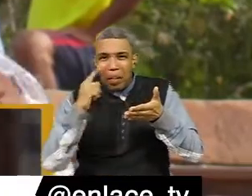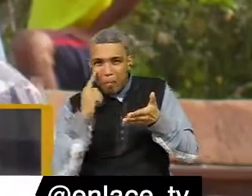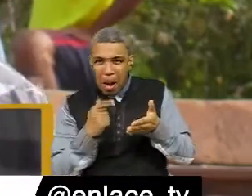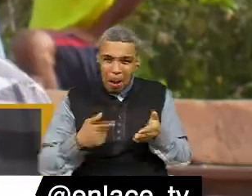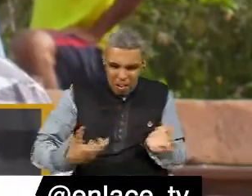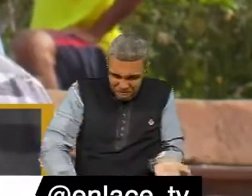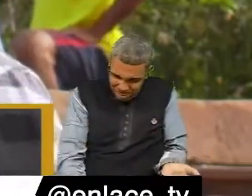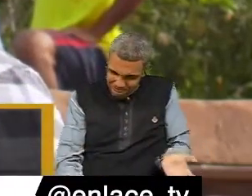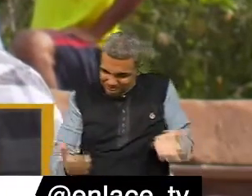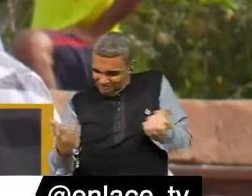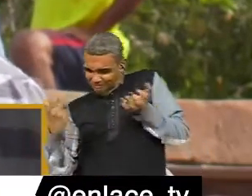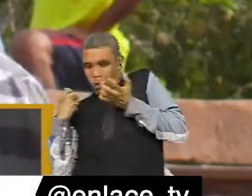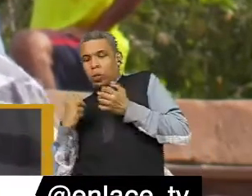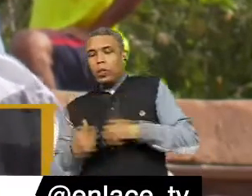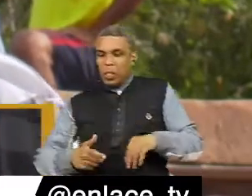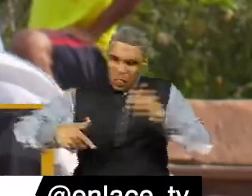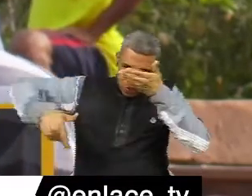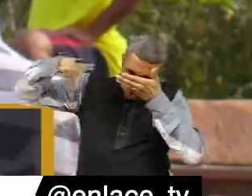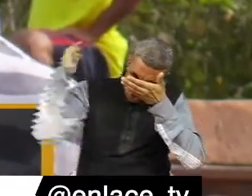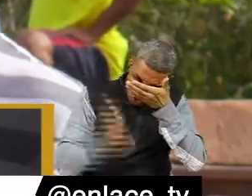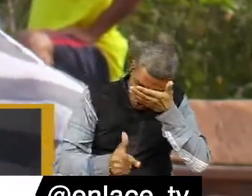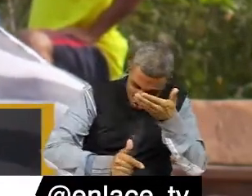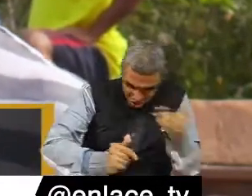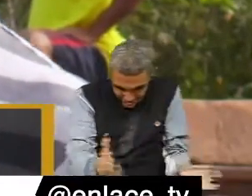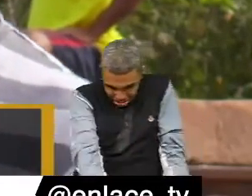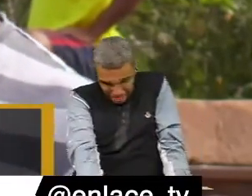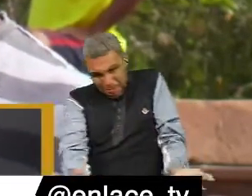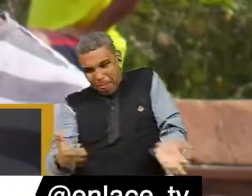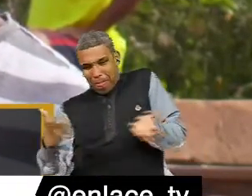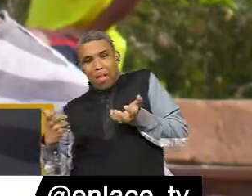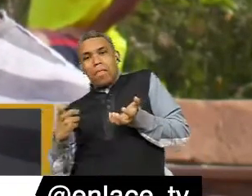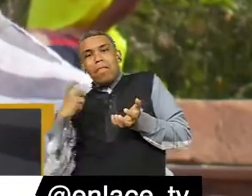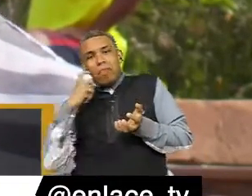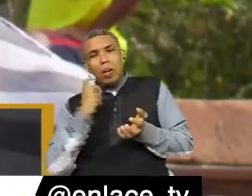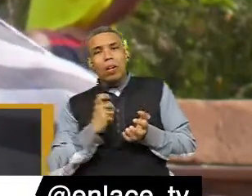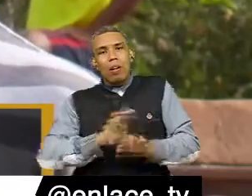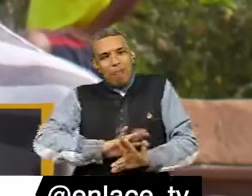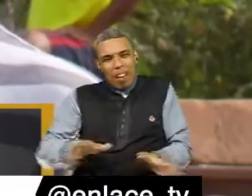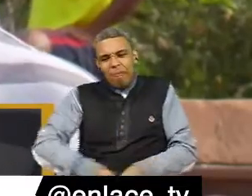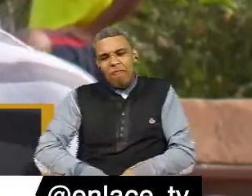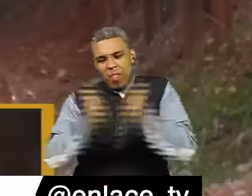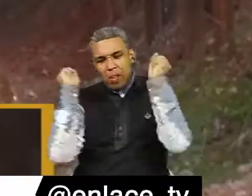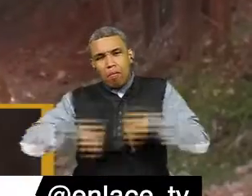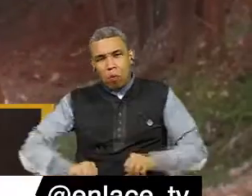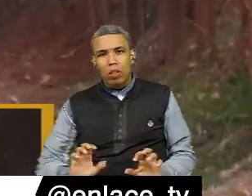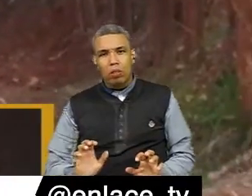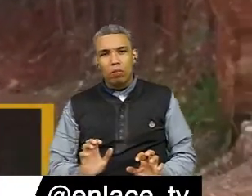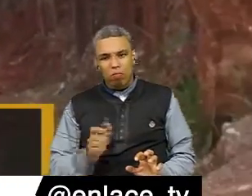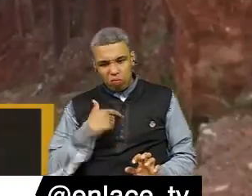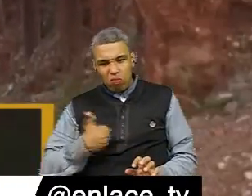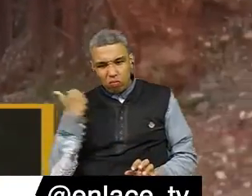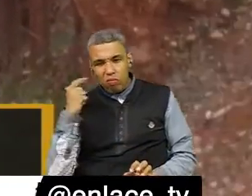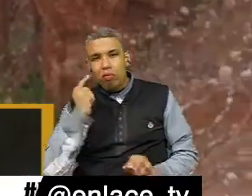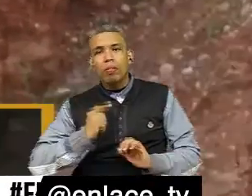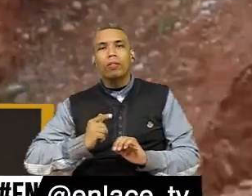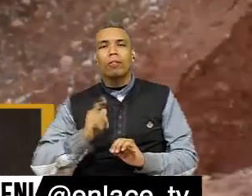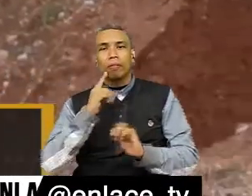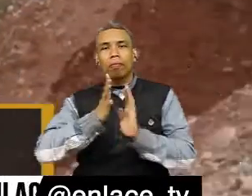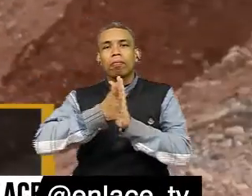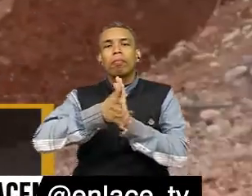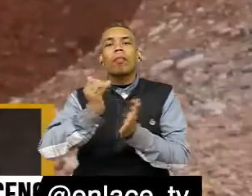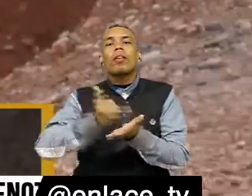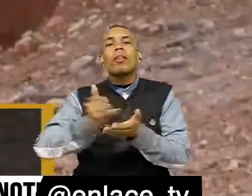se respeta y que no es justo que la comunidad esté viviendo las miserias que vive con aguas podridas. Lo propio ha hecho el presidente de la Junta de Acción